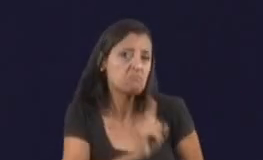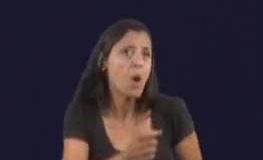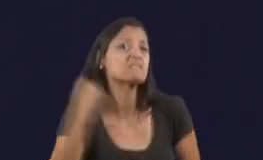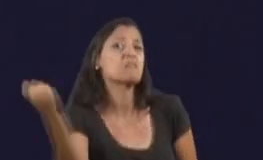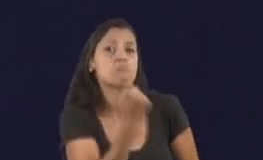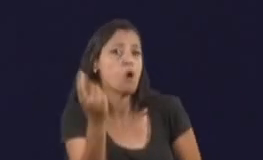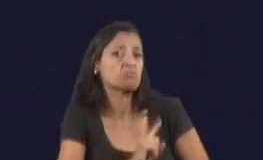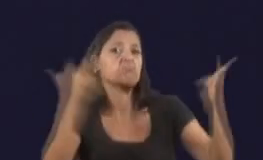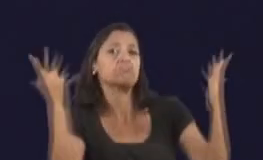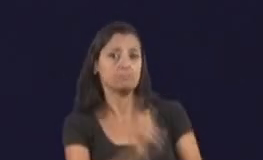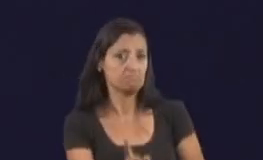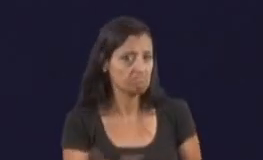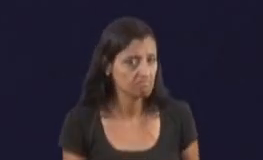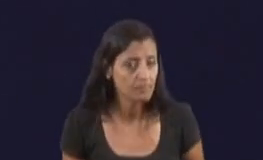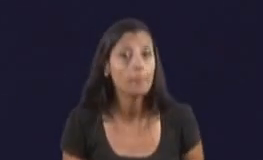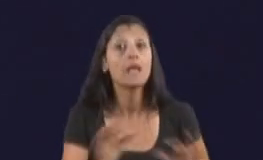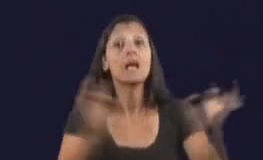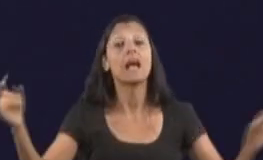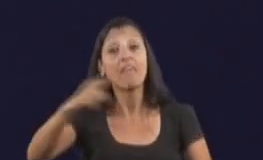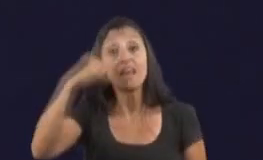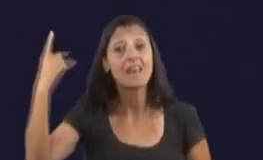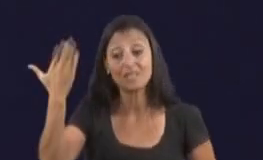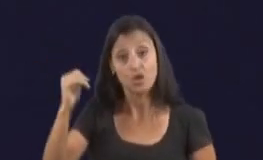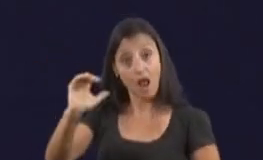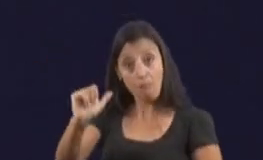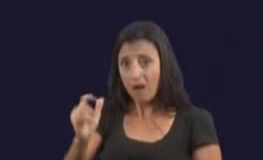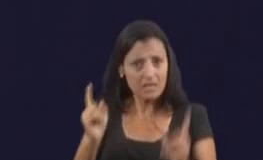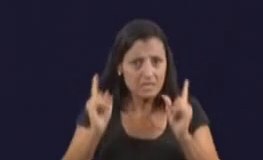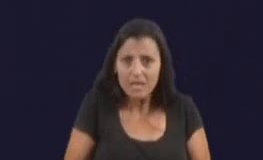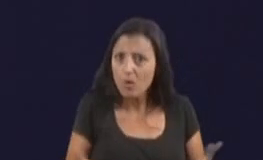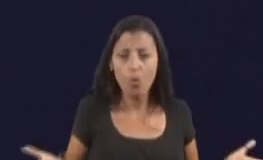irrelevante. La cadena nacional, de igual manera,